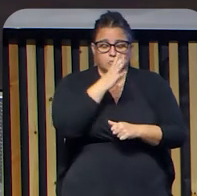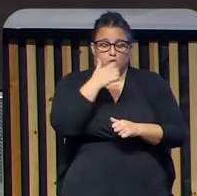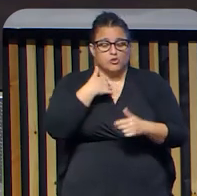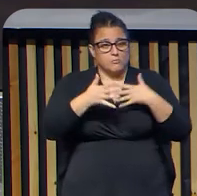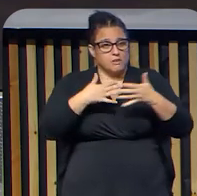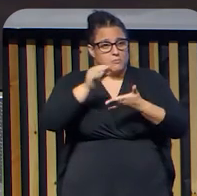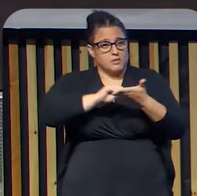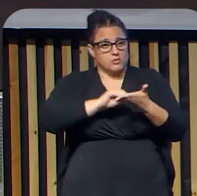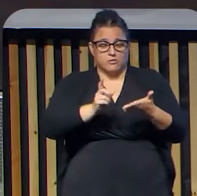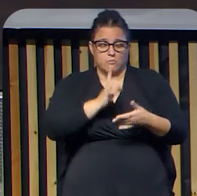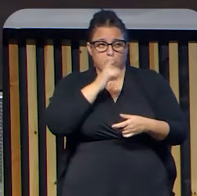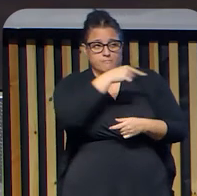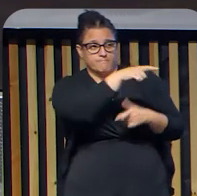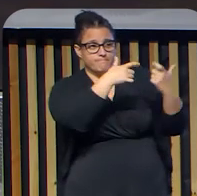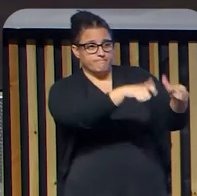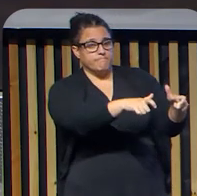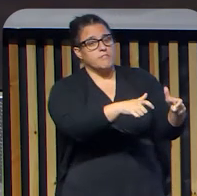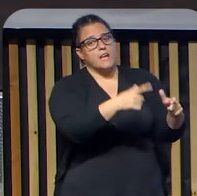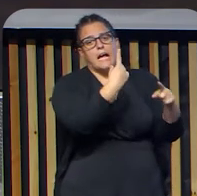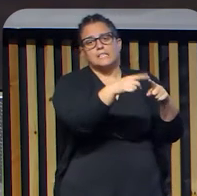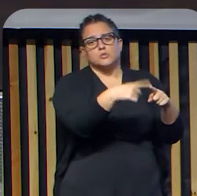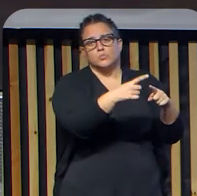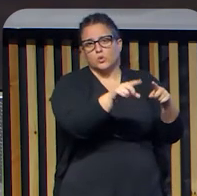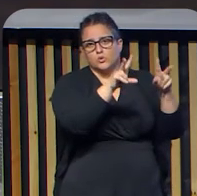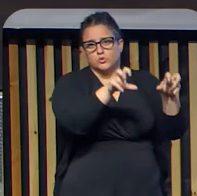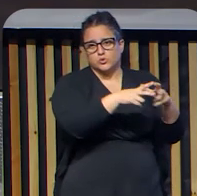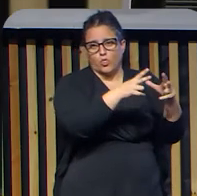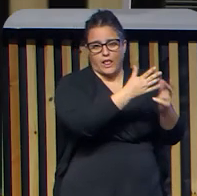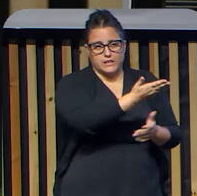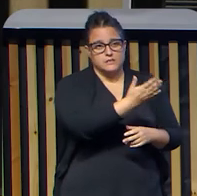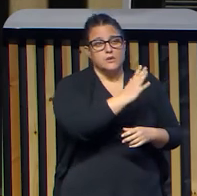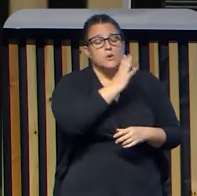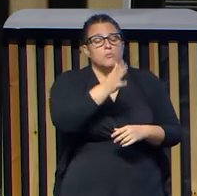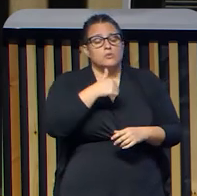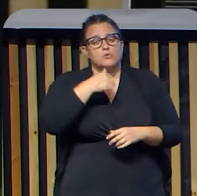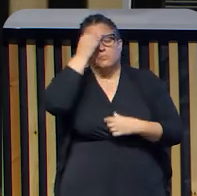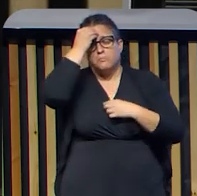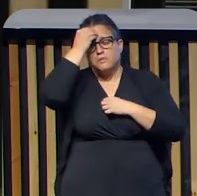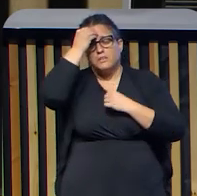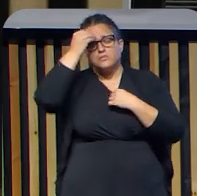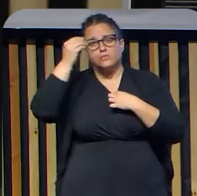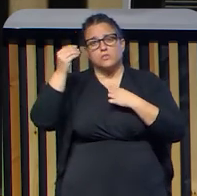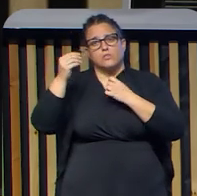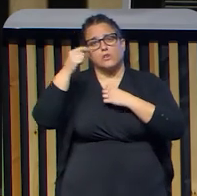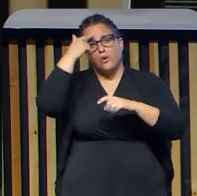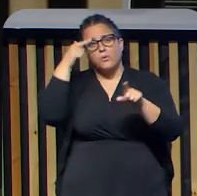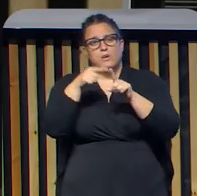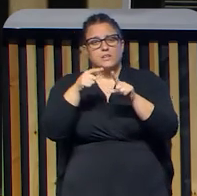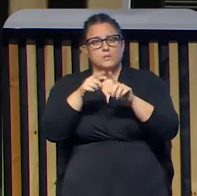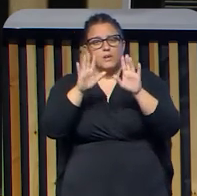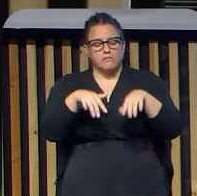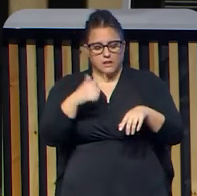para que no sea un maquillaje final que yo creo que es la idea que alguna gente de manera un poquito bueno normal